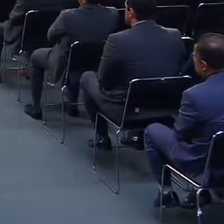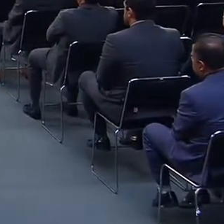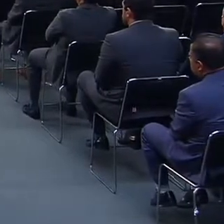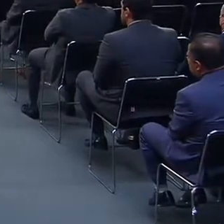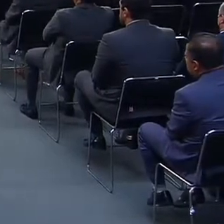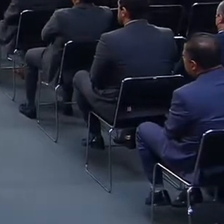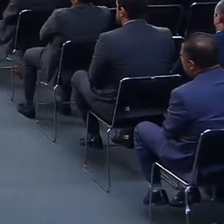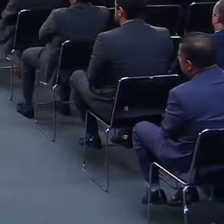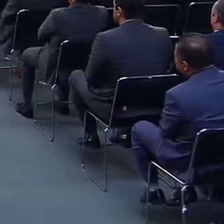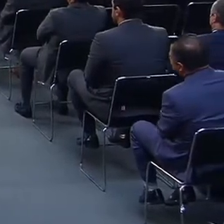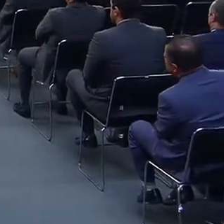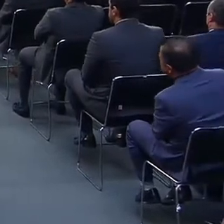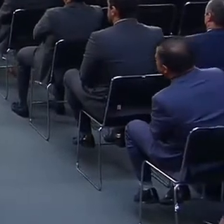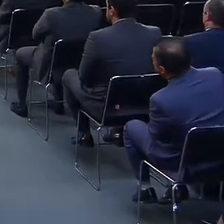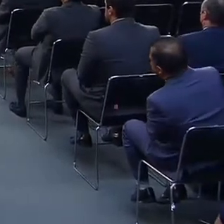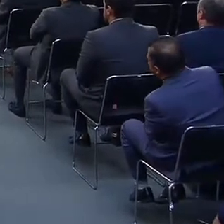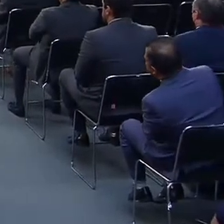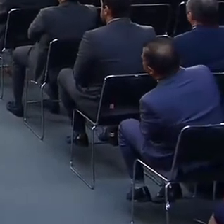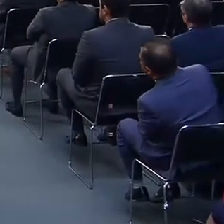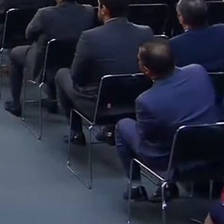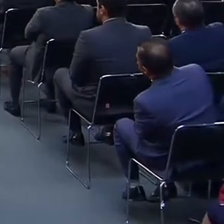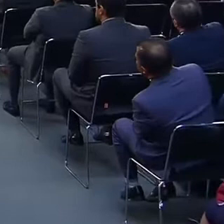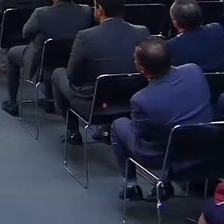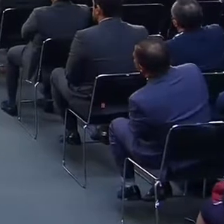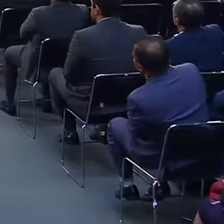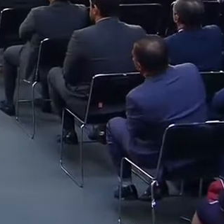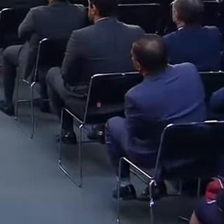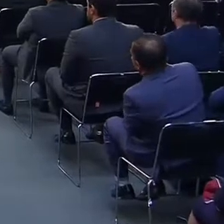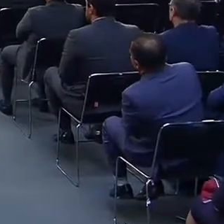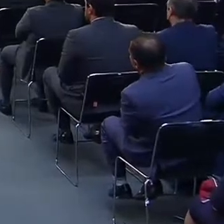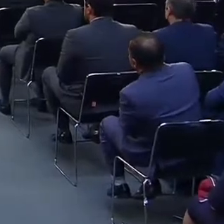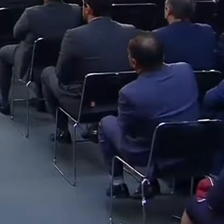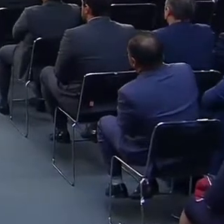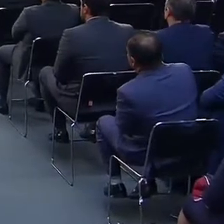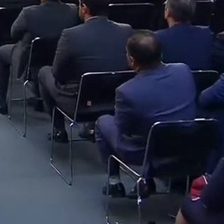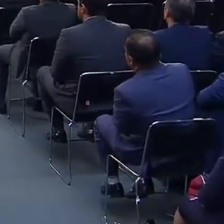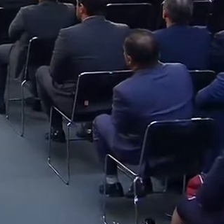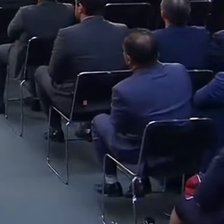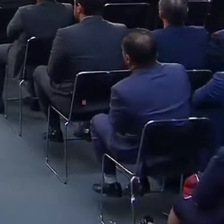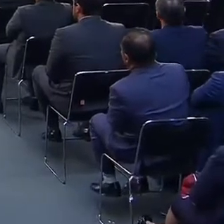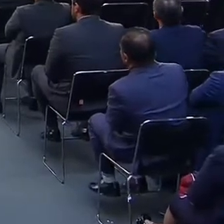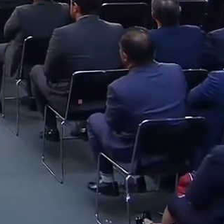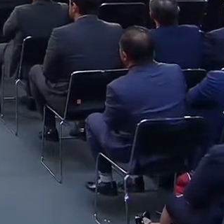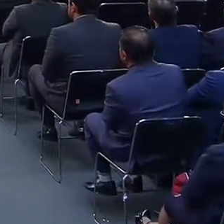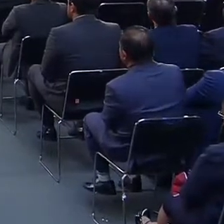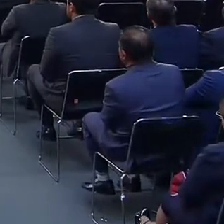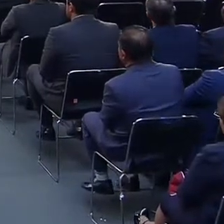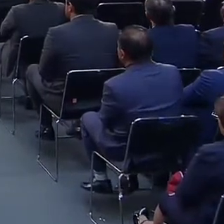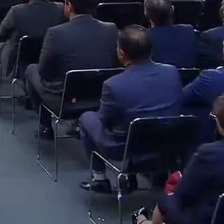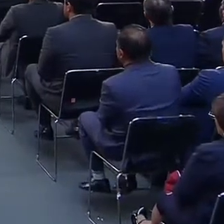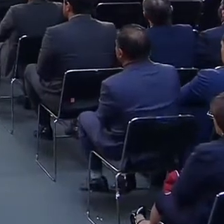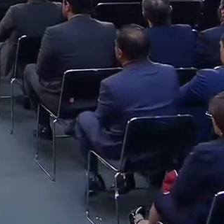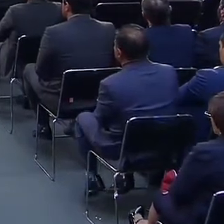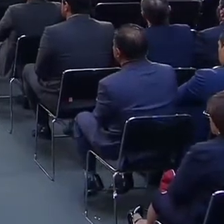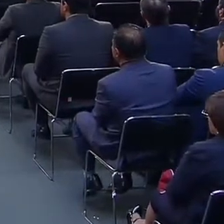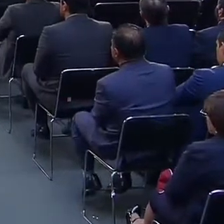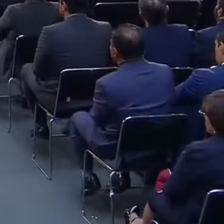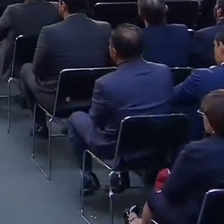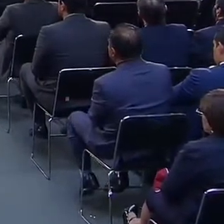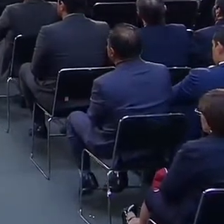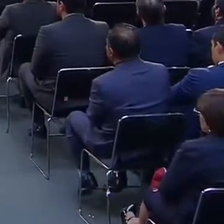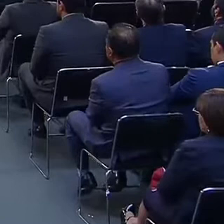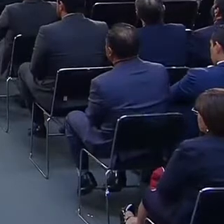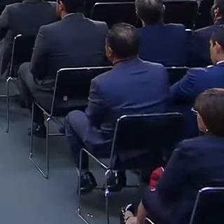no nada más la construcción del Tren Maya, o bien el tema de la refinería Dos